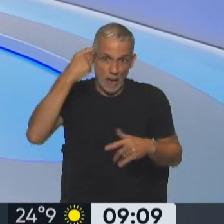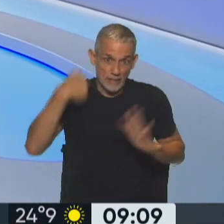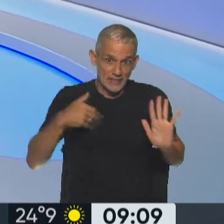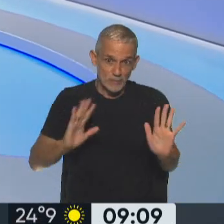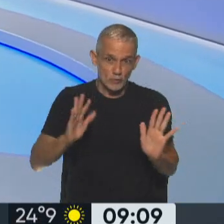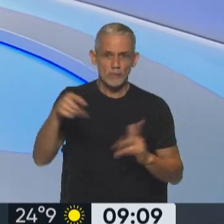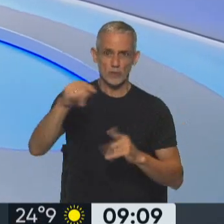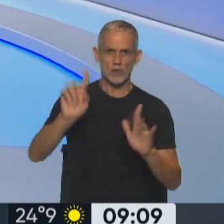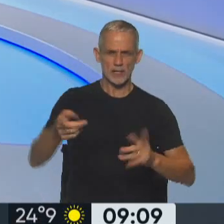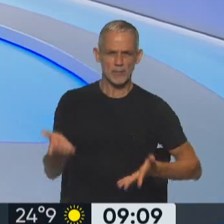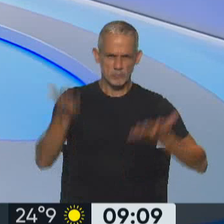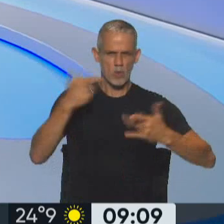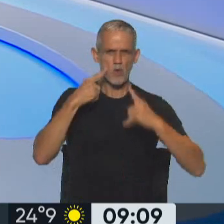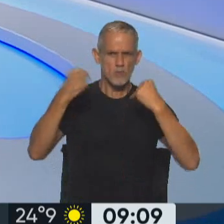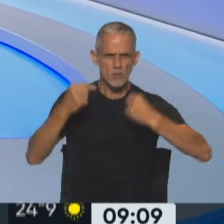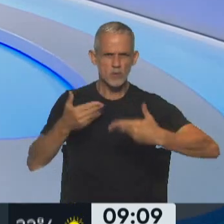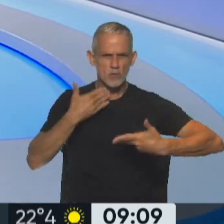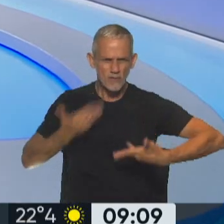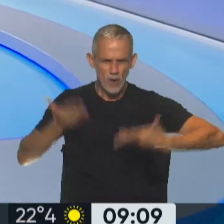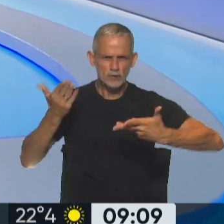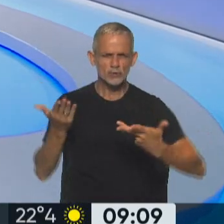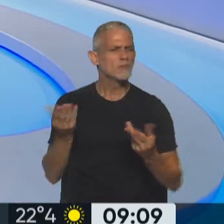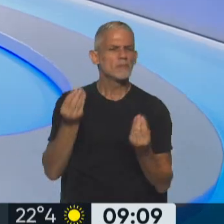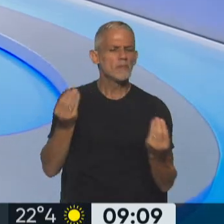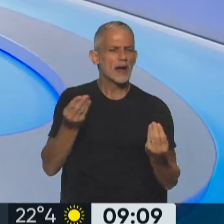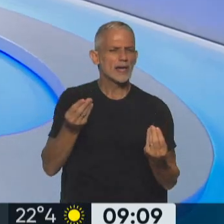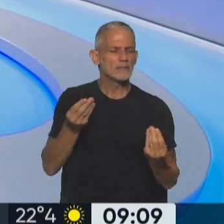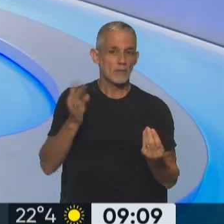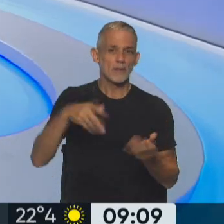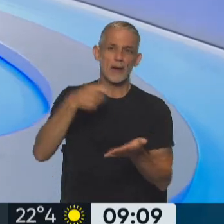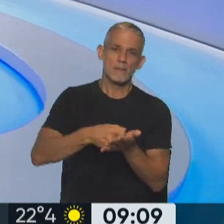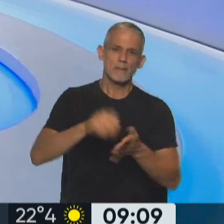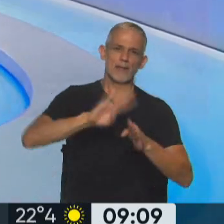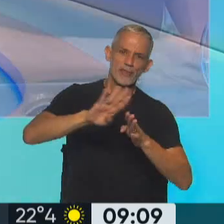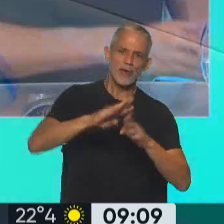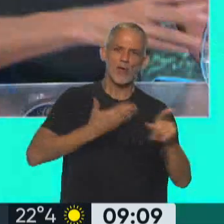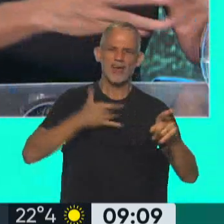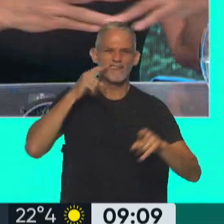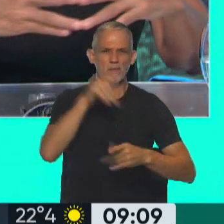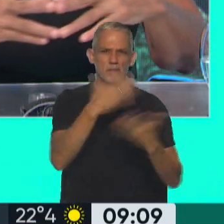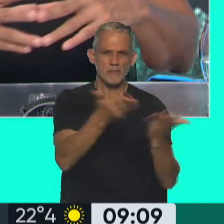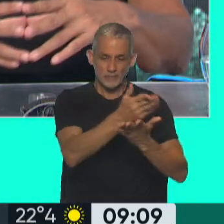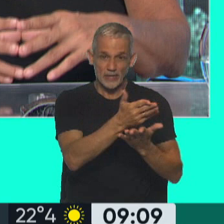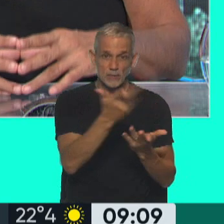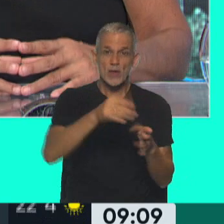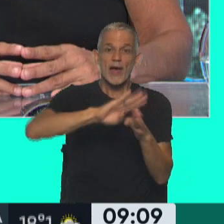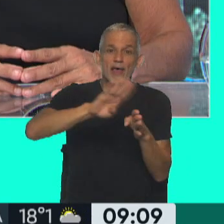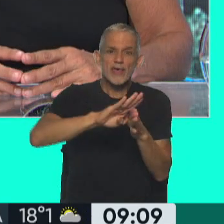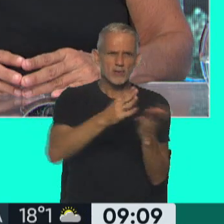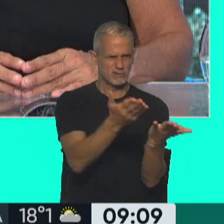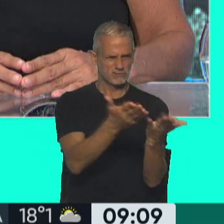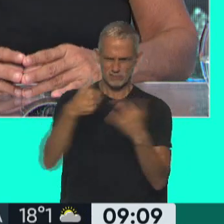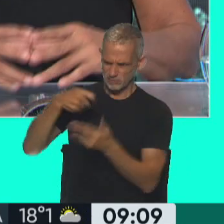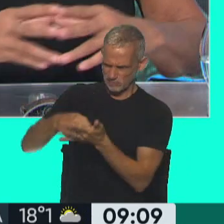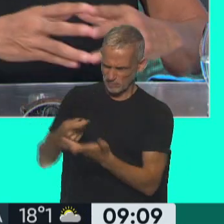son los que levantan las voces en función de entender que se paga una deuda y esa deuda es una deuda interna que no se